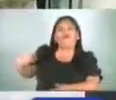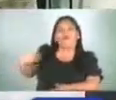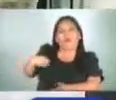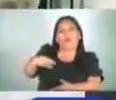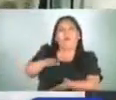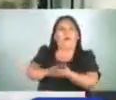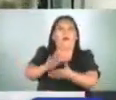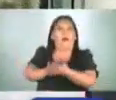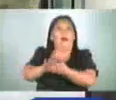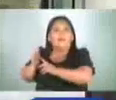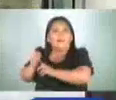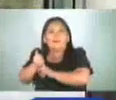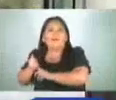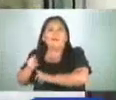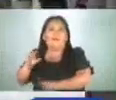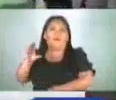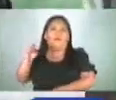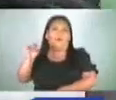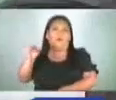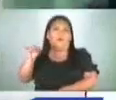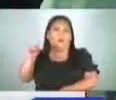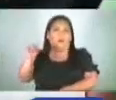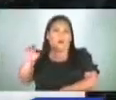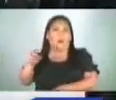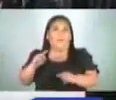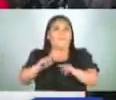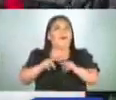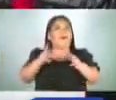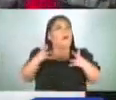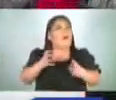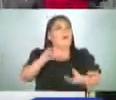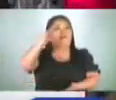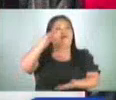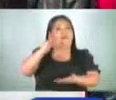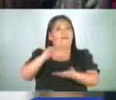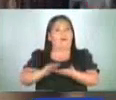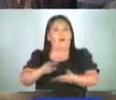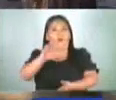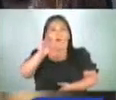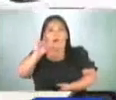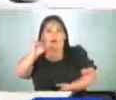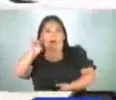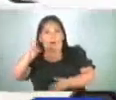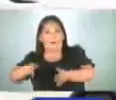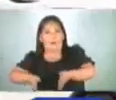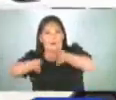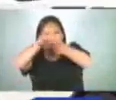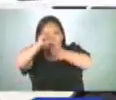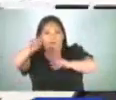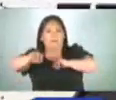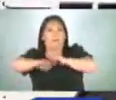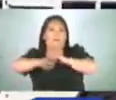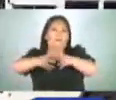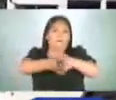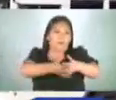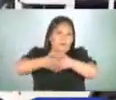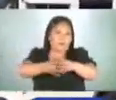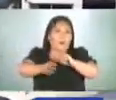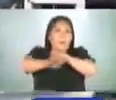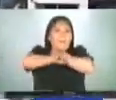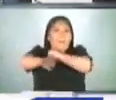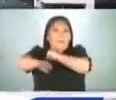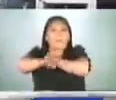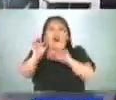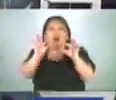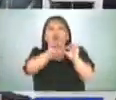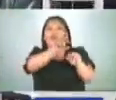traficante de personas. Para reducir esas cifras, OIM y Estados Unidos lideran la campaña Piénsalo dos